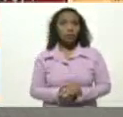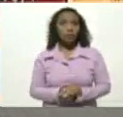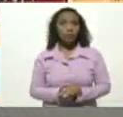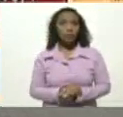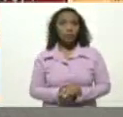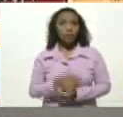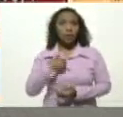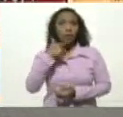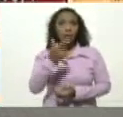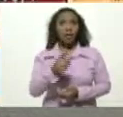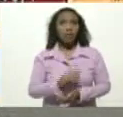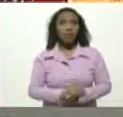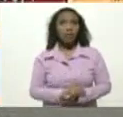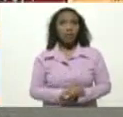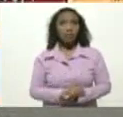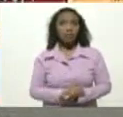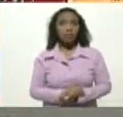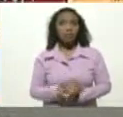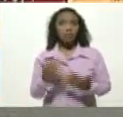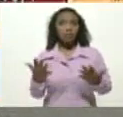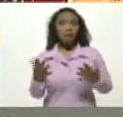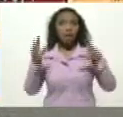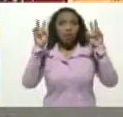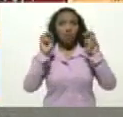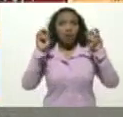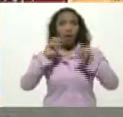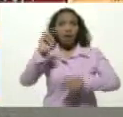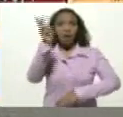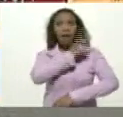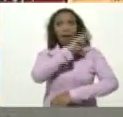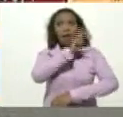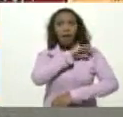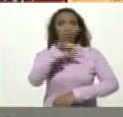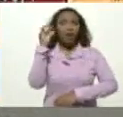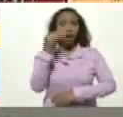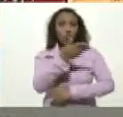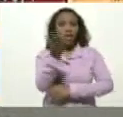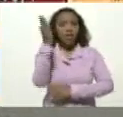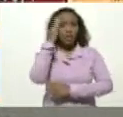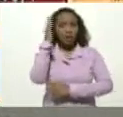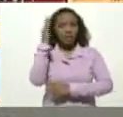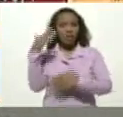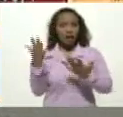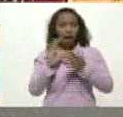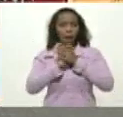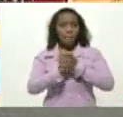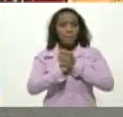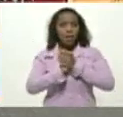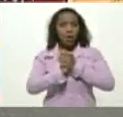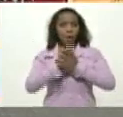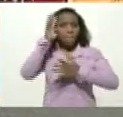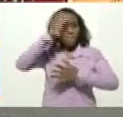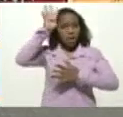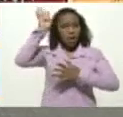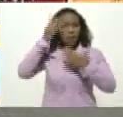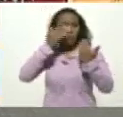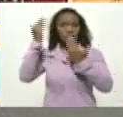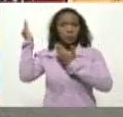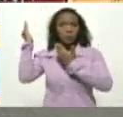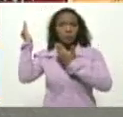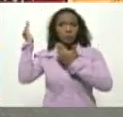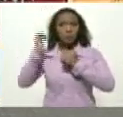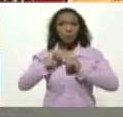designé a una nueva jefa. Ustedes saben que el compañero Mervin Maldonado